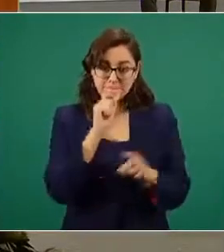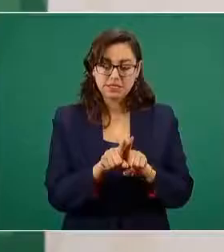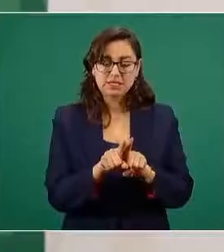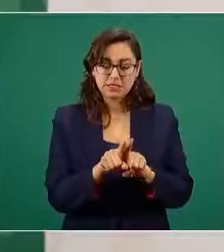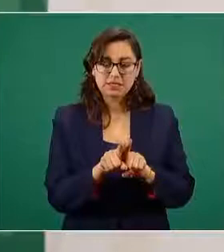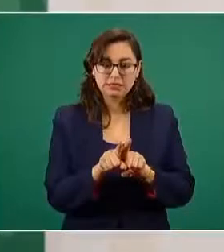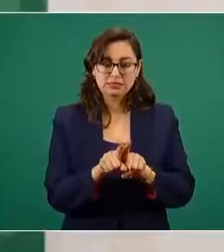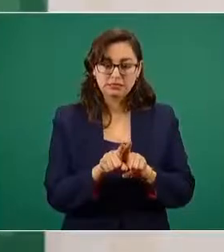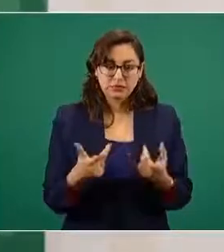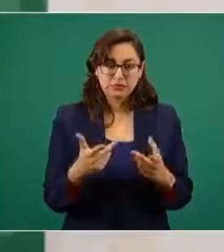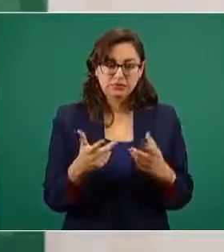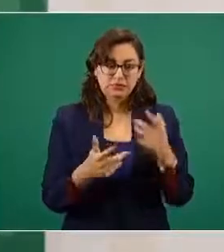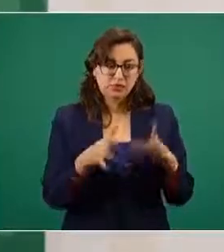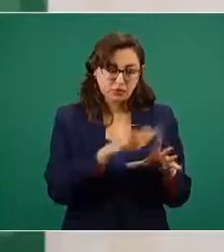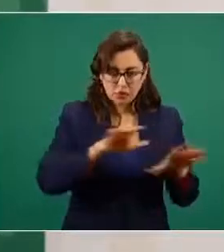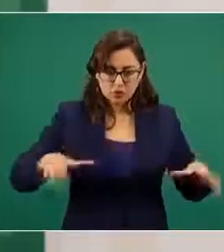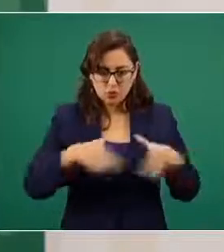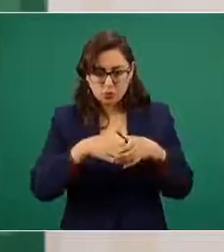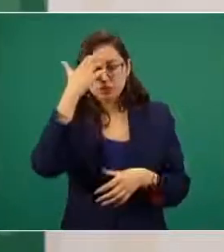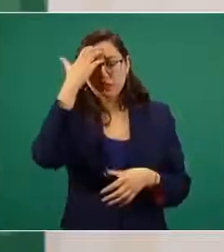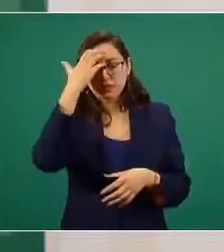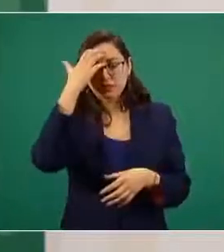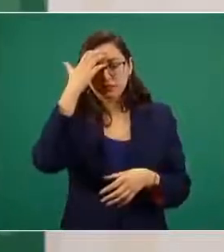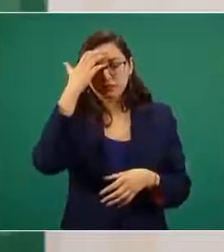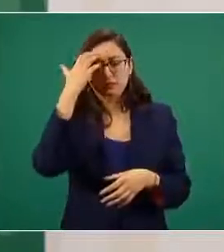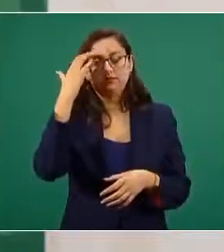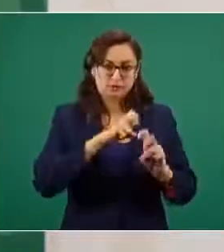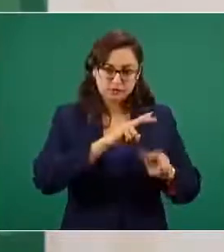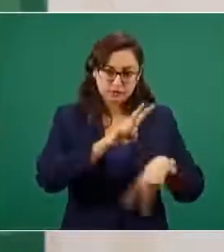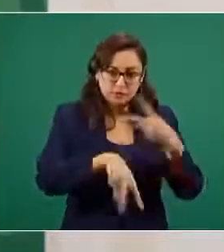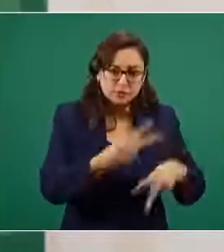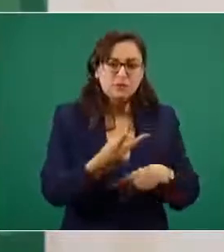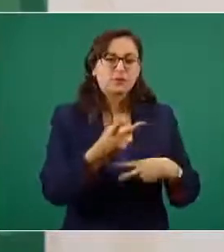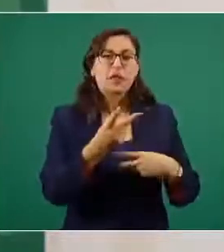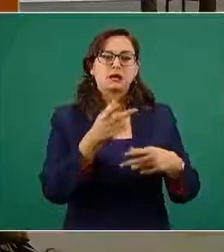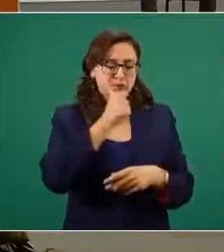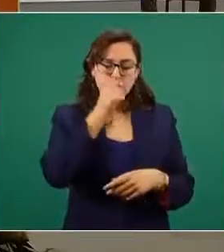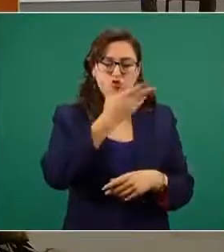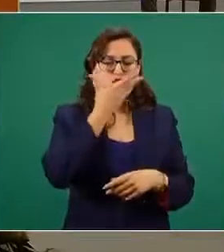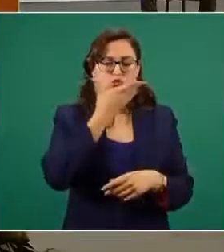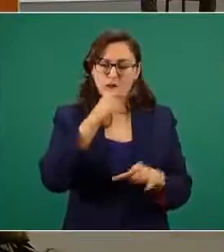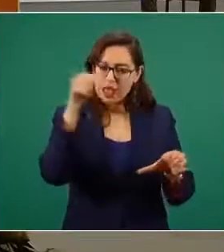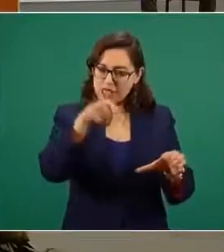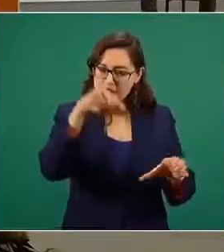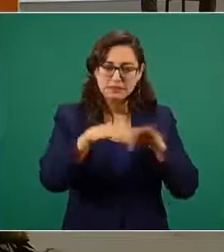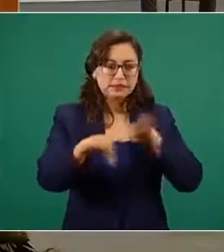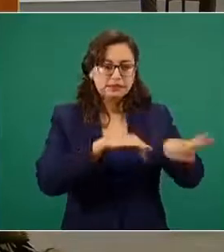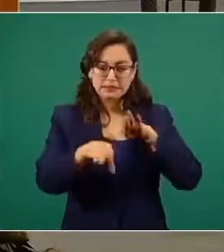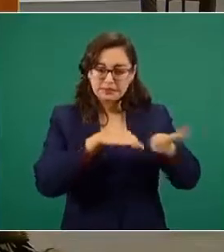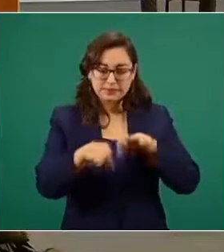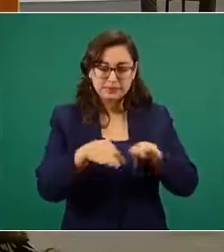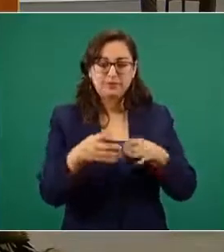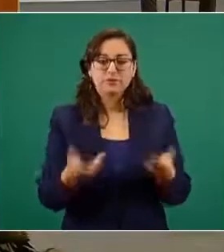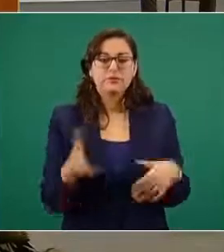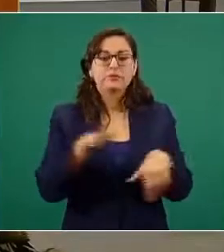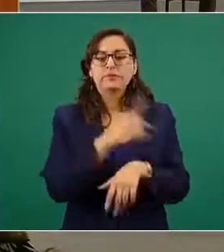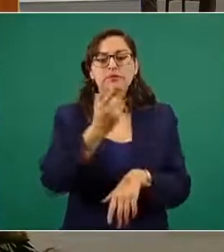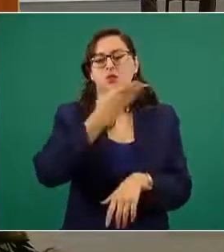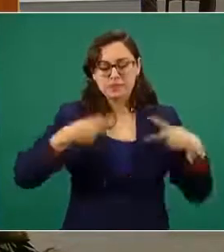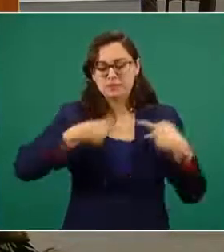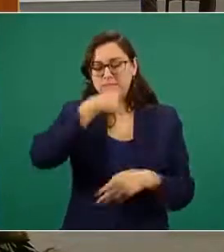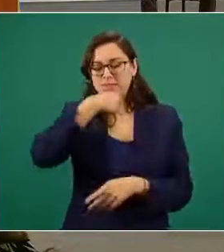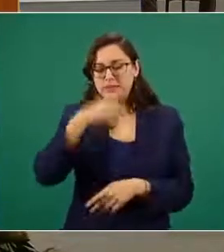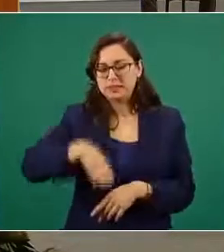los que conocen las comunidades, los que van y trabajan en esas comunidades, porque es donde se les entregan las pensiones a los adultos